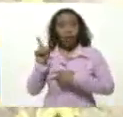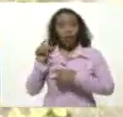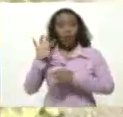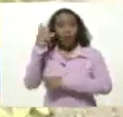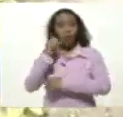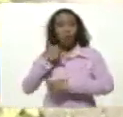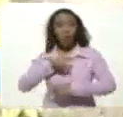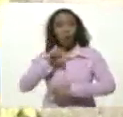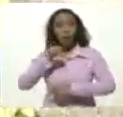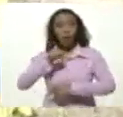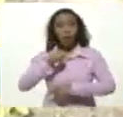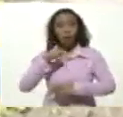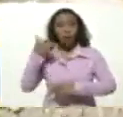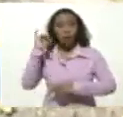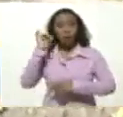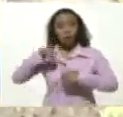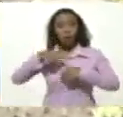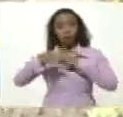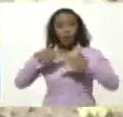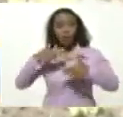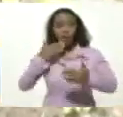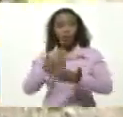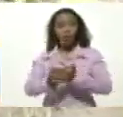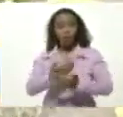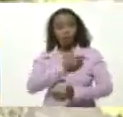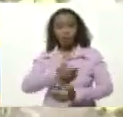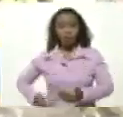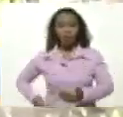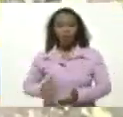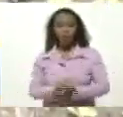hoy tenemos en la revolución. Gracias, presidente.